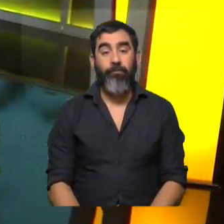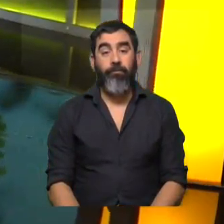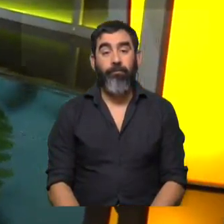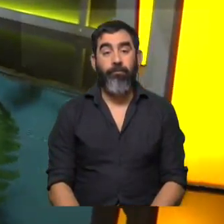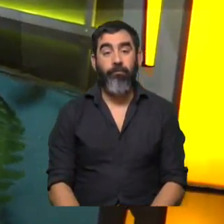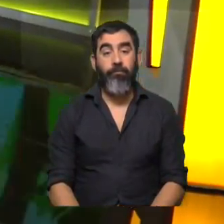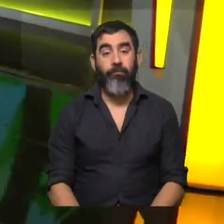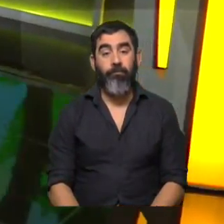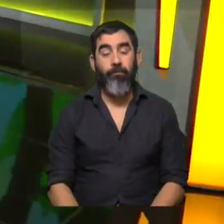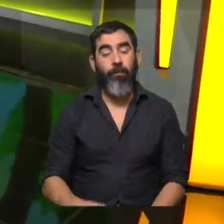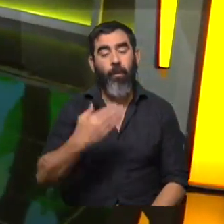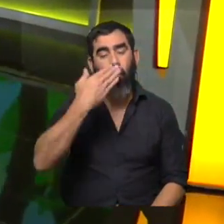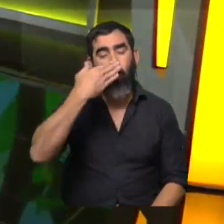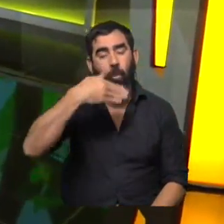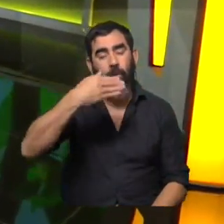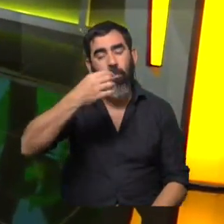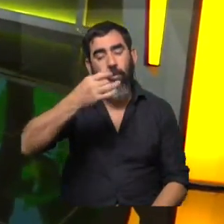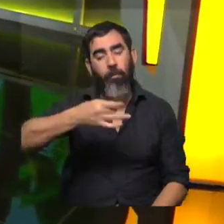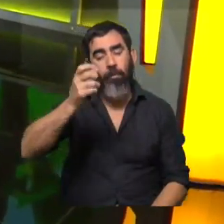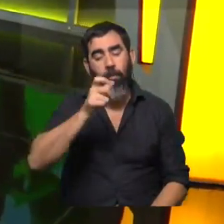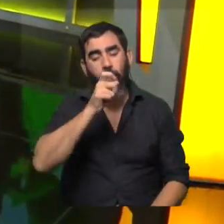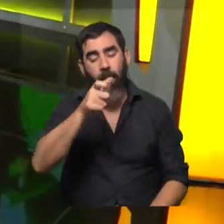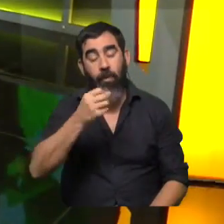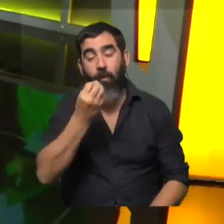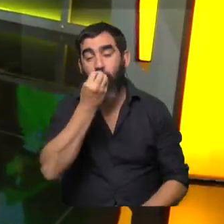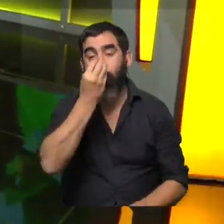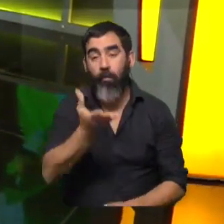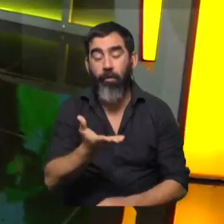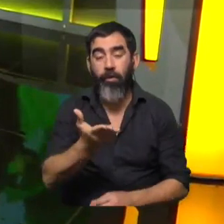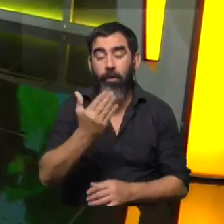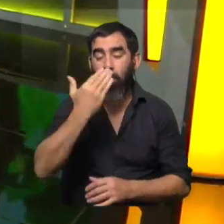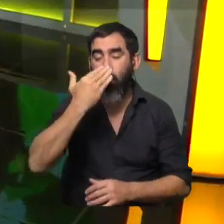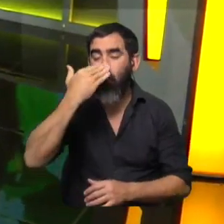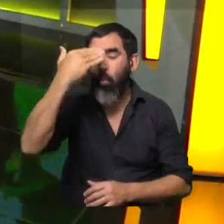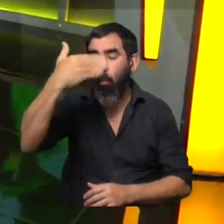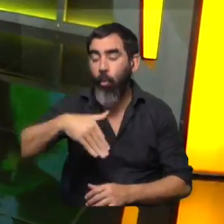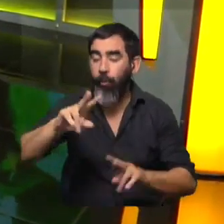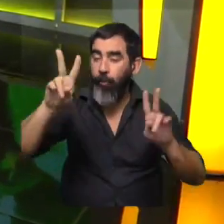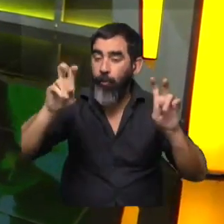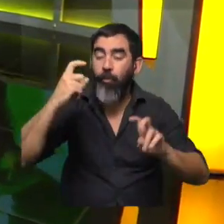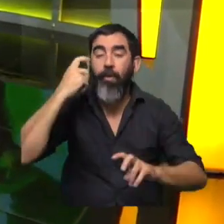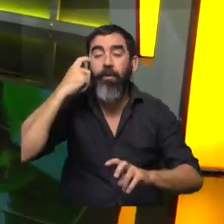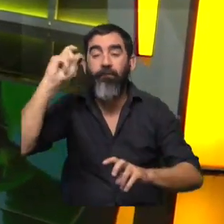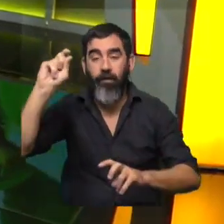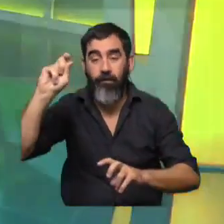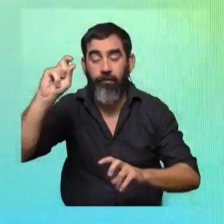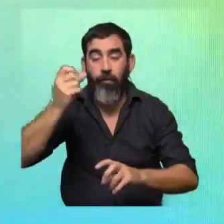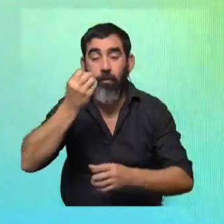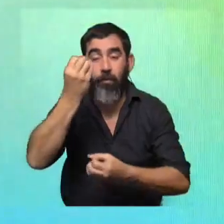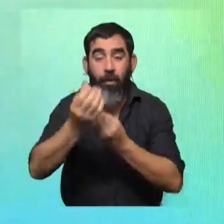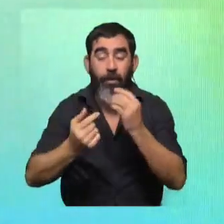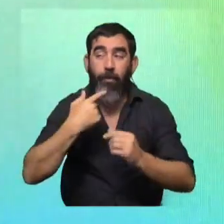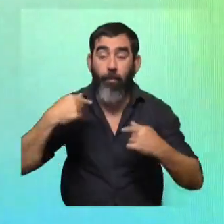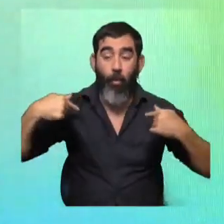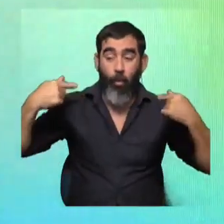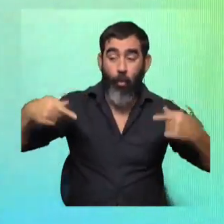Me quedé con este último concepto, Daniela, ¿no? Las flores son tal vez el último, abro comillas, invento de las plantas. Vos hablabas de la rueda